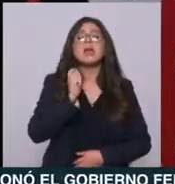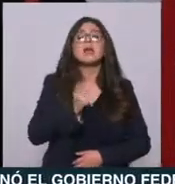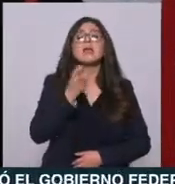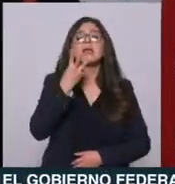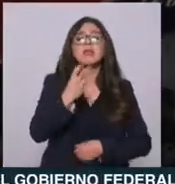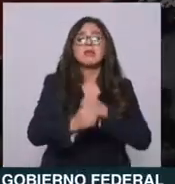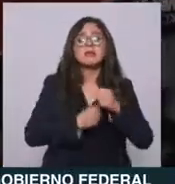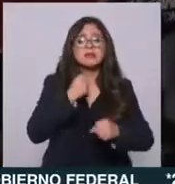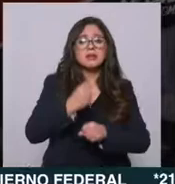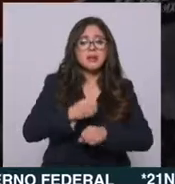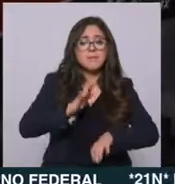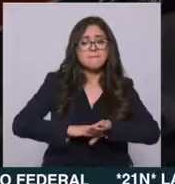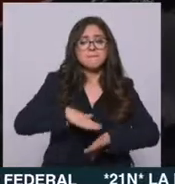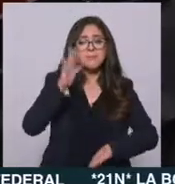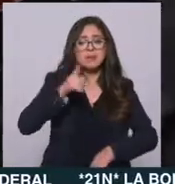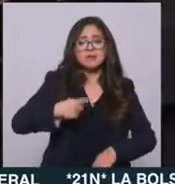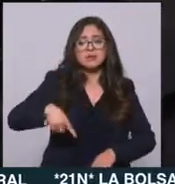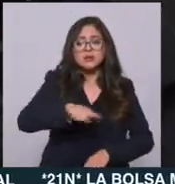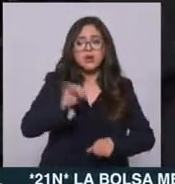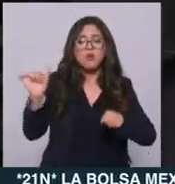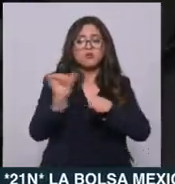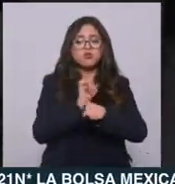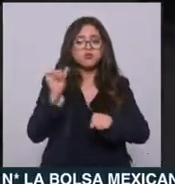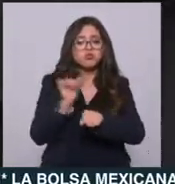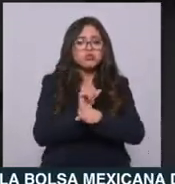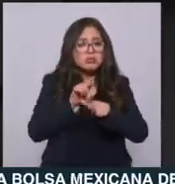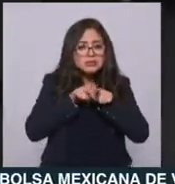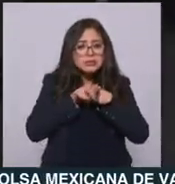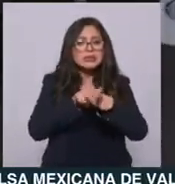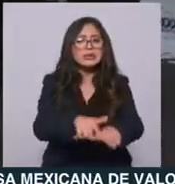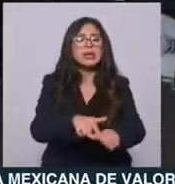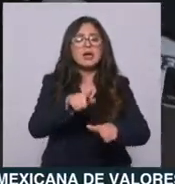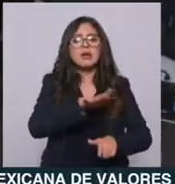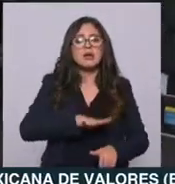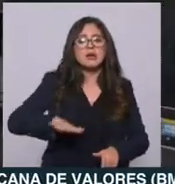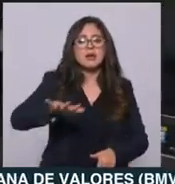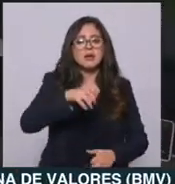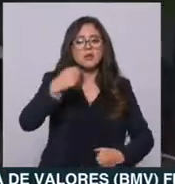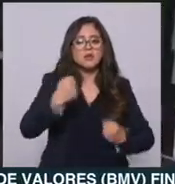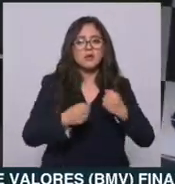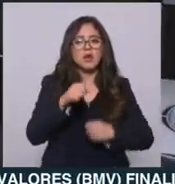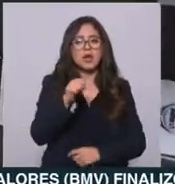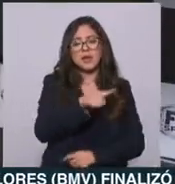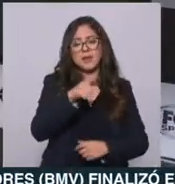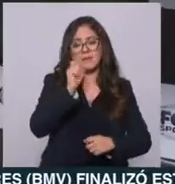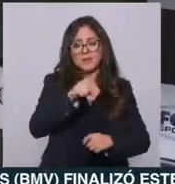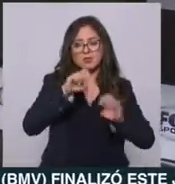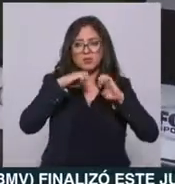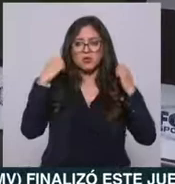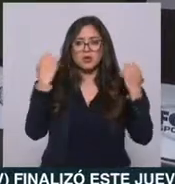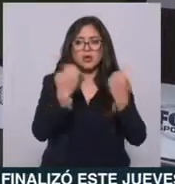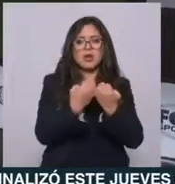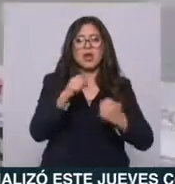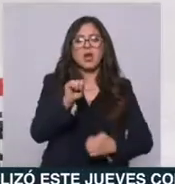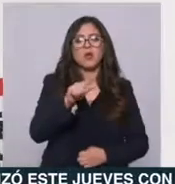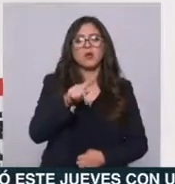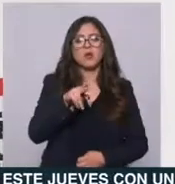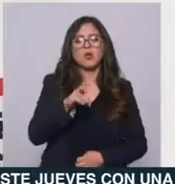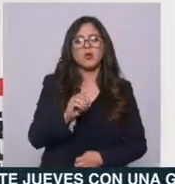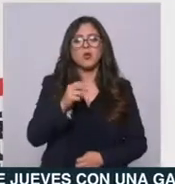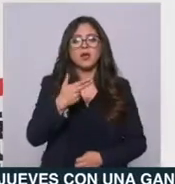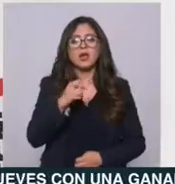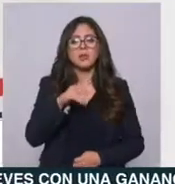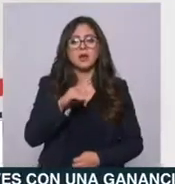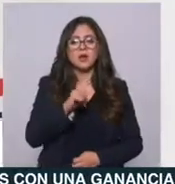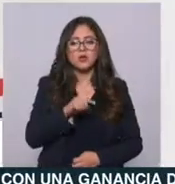3 años más, la gran fiesta del automovilismo seguirá rugiendo sus motores en el Autódromo Hermanos Rodríguez. Es un